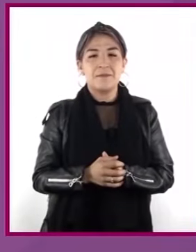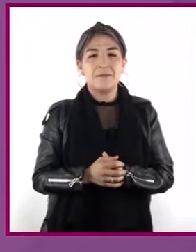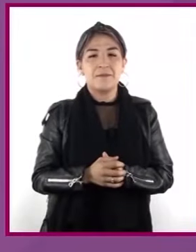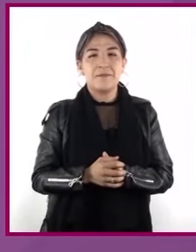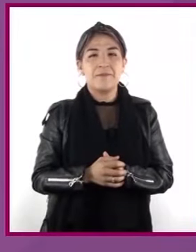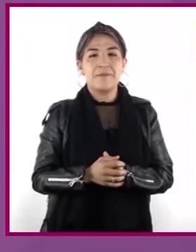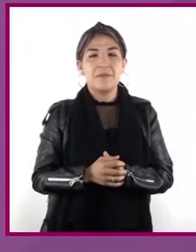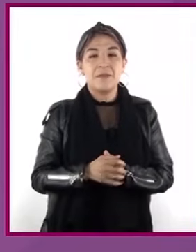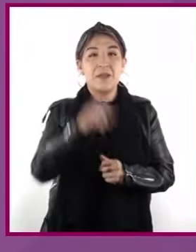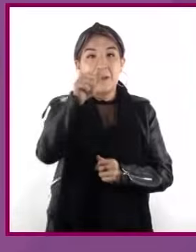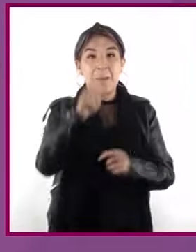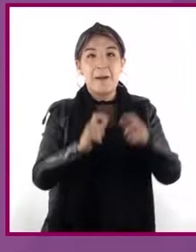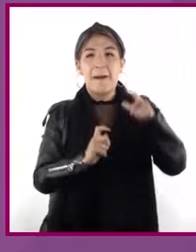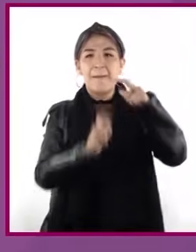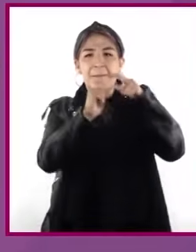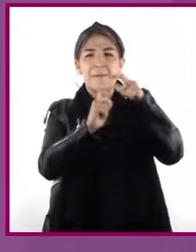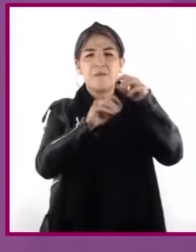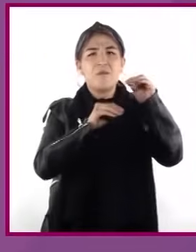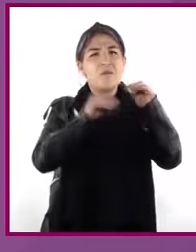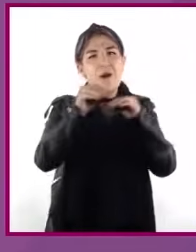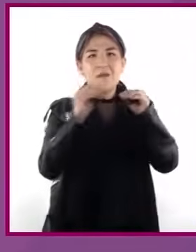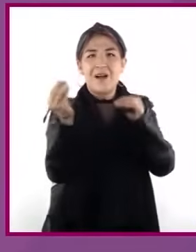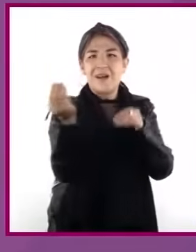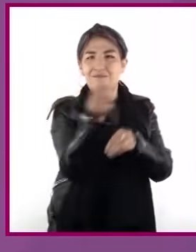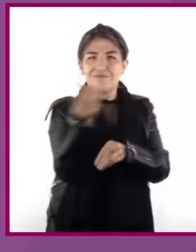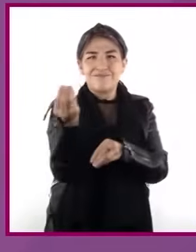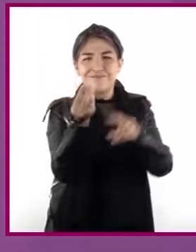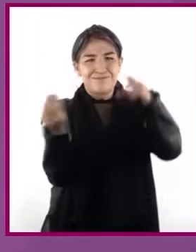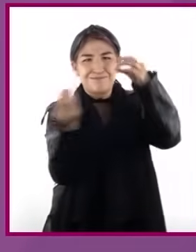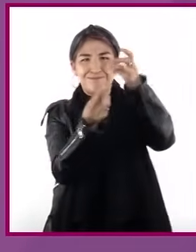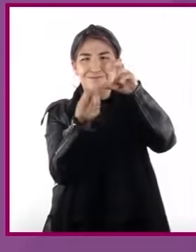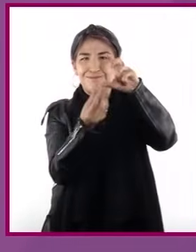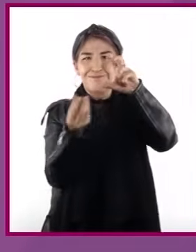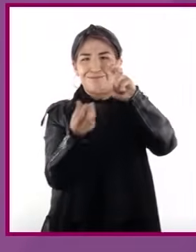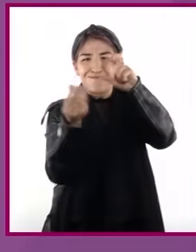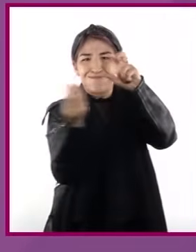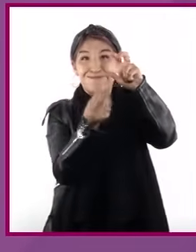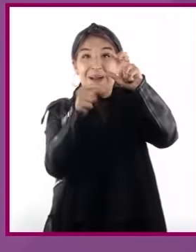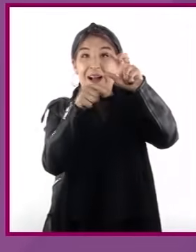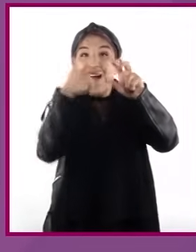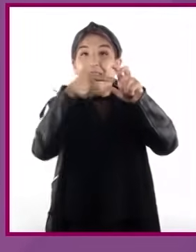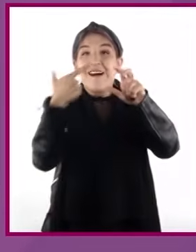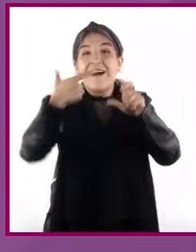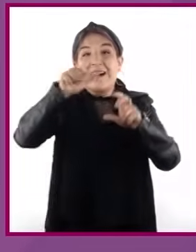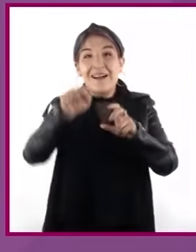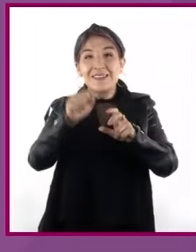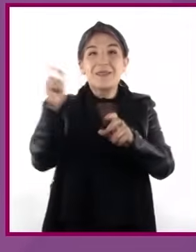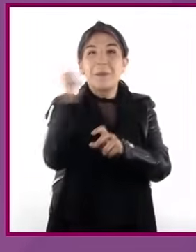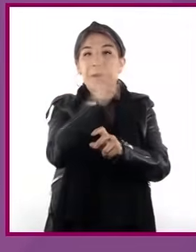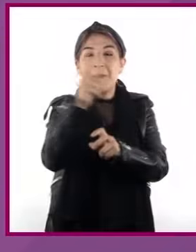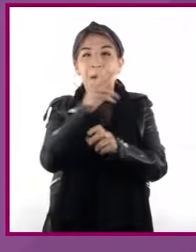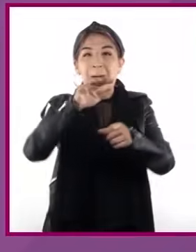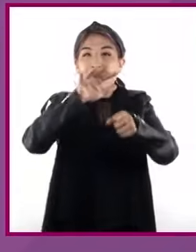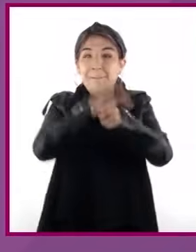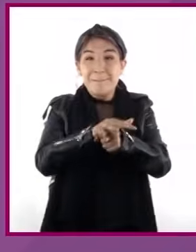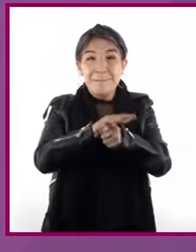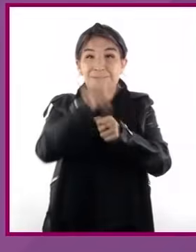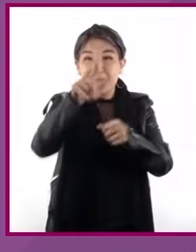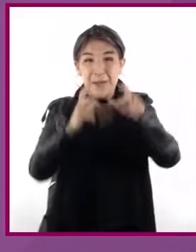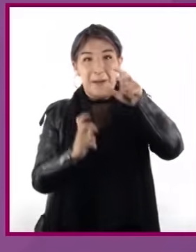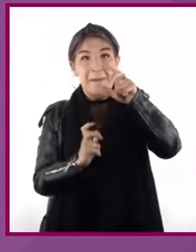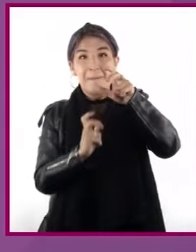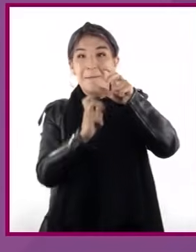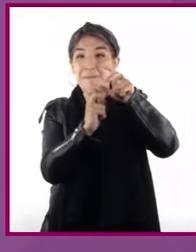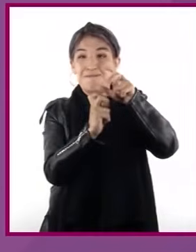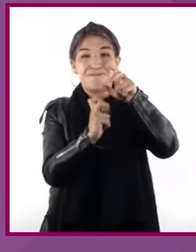el émbolo de la jeringa se mueve. Eso es porque el aire se está comprimiendo, pero llega un momento en que por más que